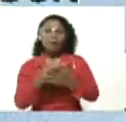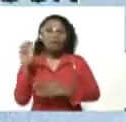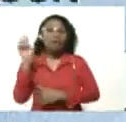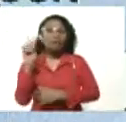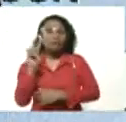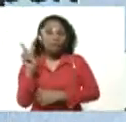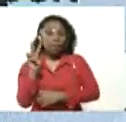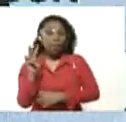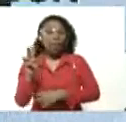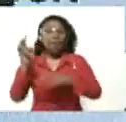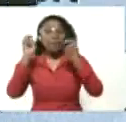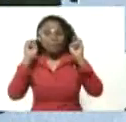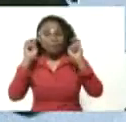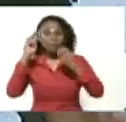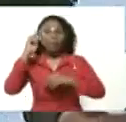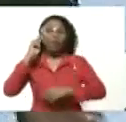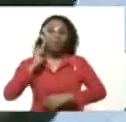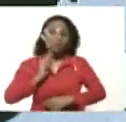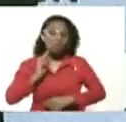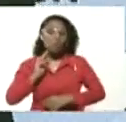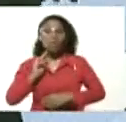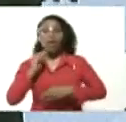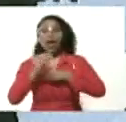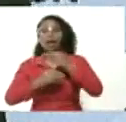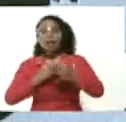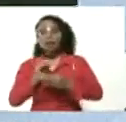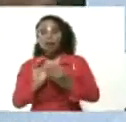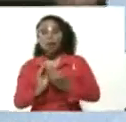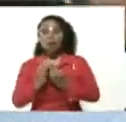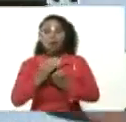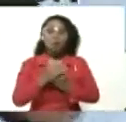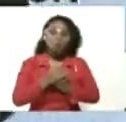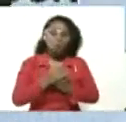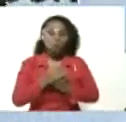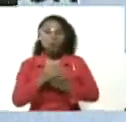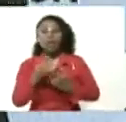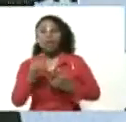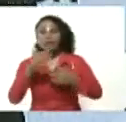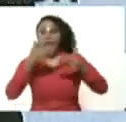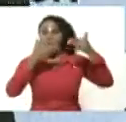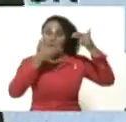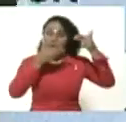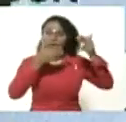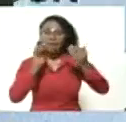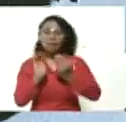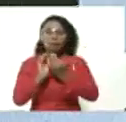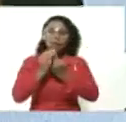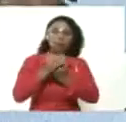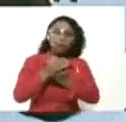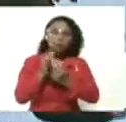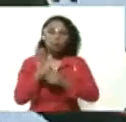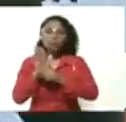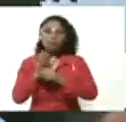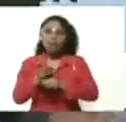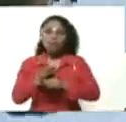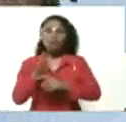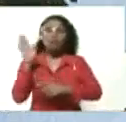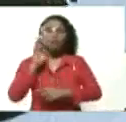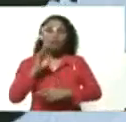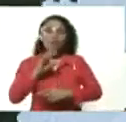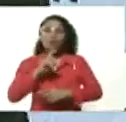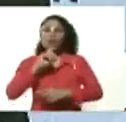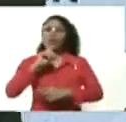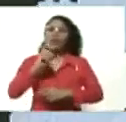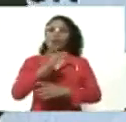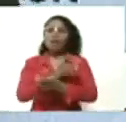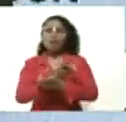comunista bolivariana, traficante o cobijo de narcotraficantes, terrorista o cobijadora de terroristas, corrupta enemigo de la